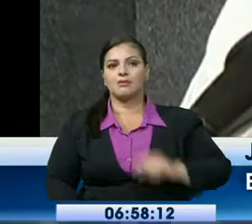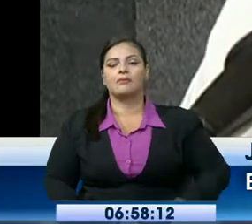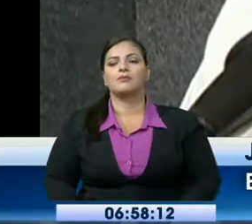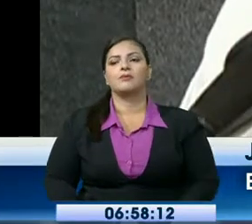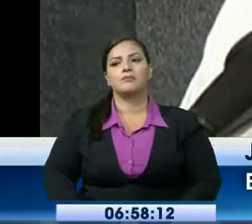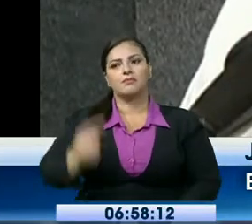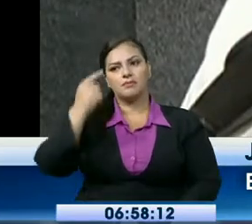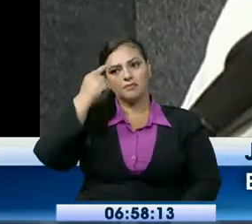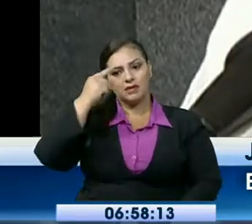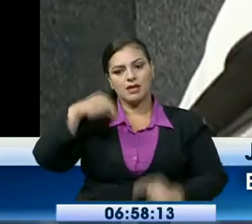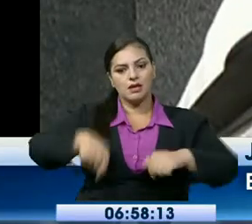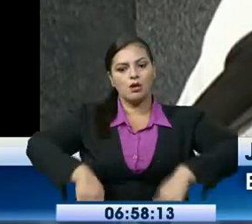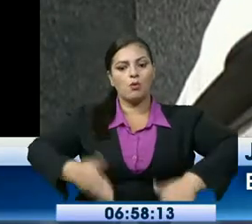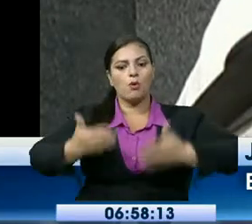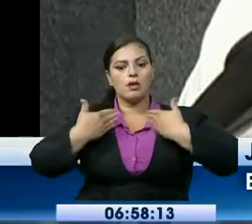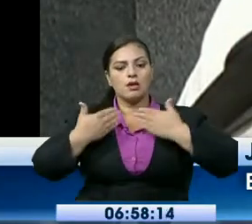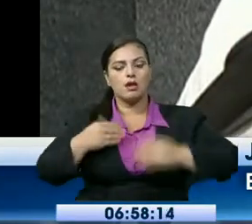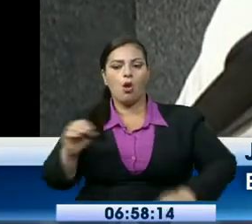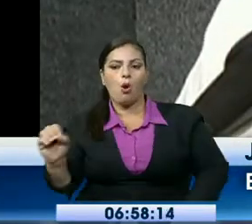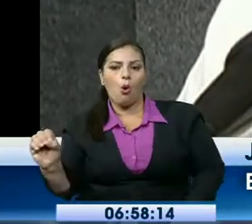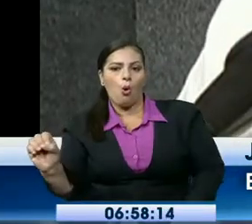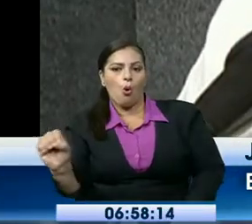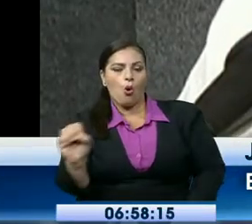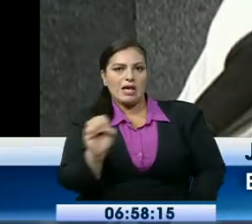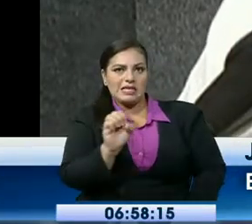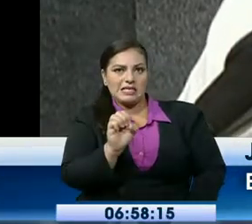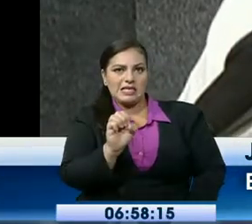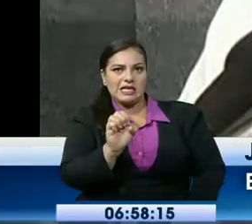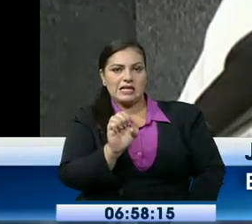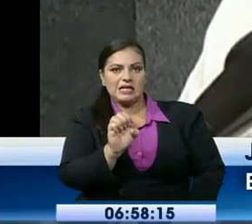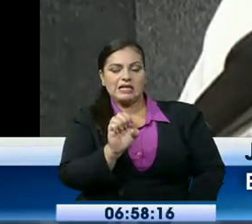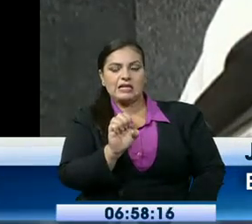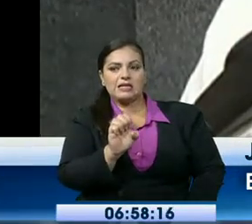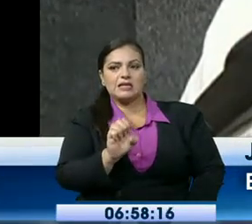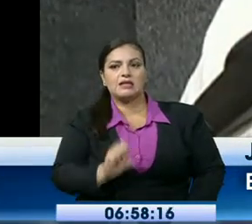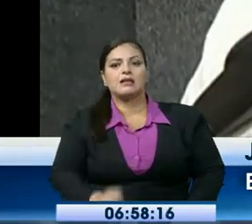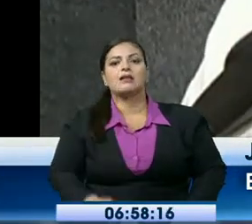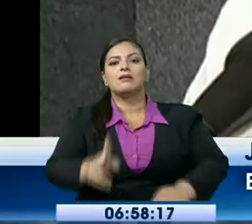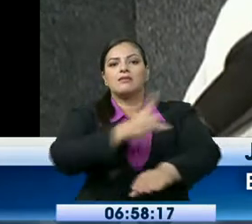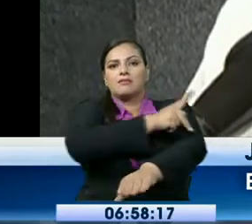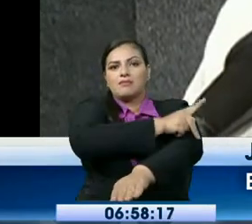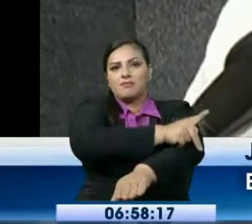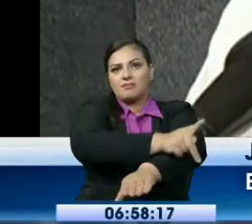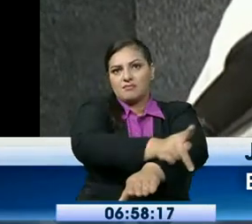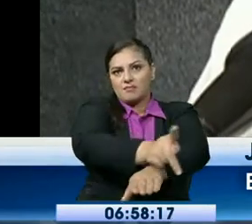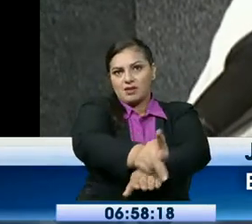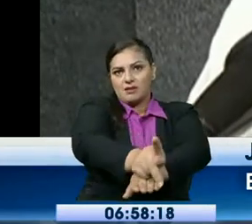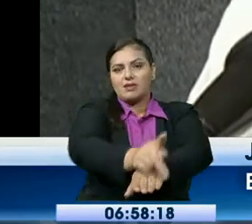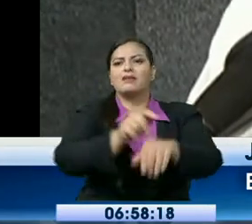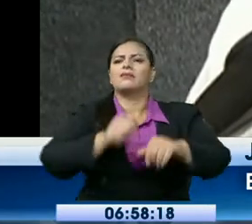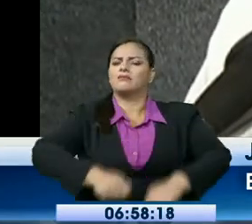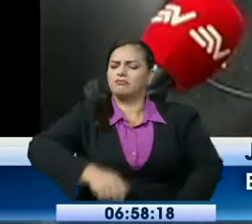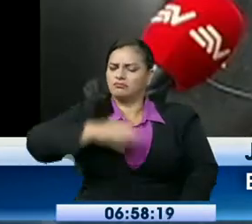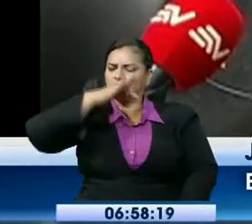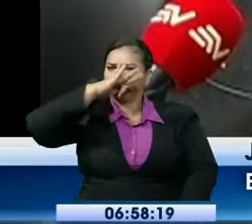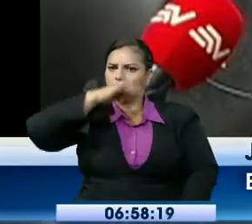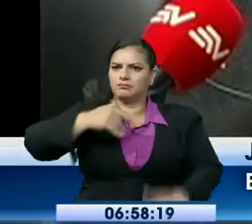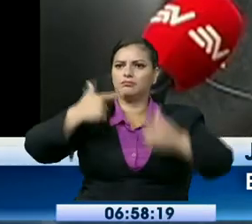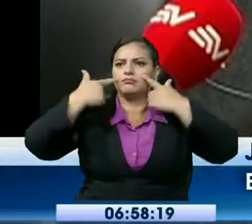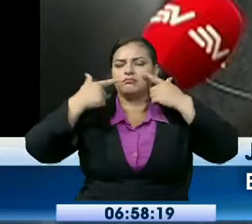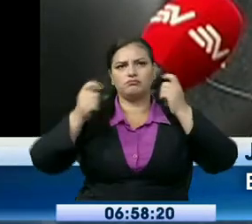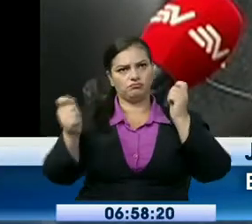oeste de Guayaquil con la entrada a la vía perimetral, cosa que nos hemos comprometido a hacer. Por